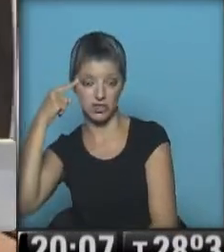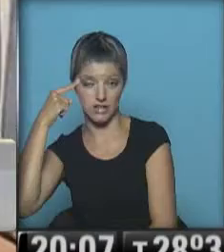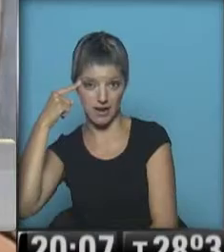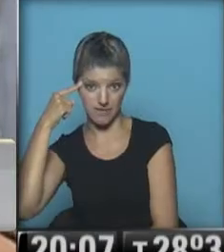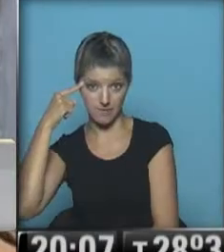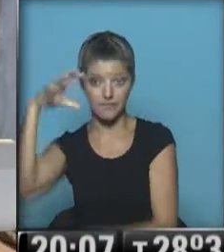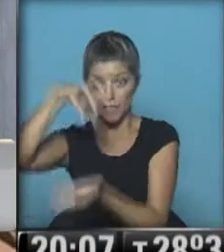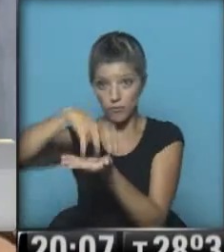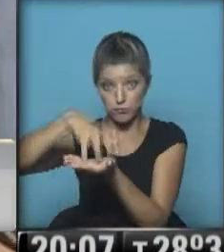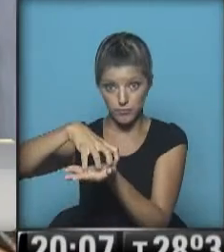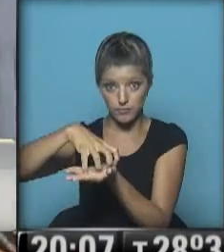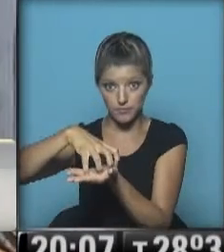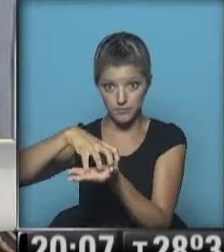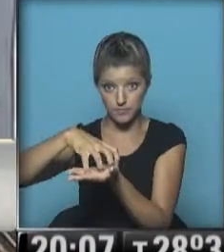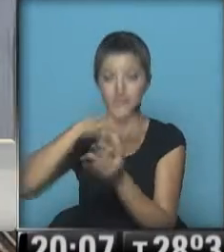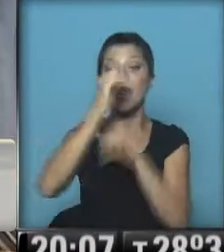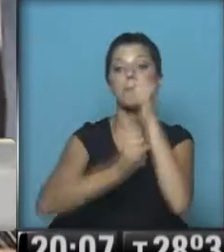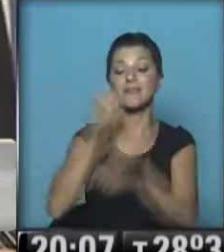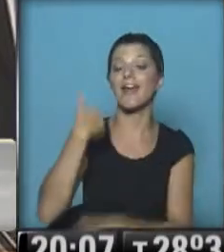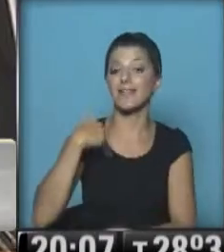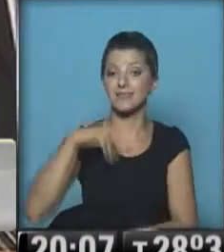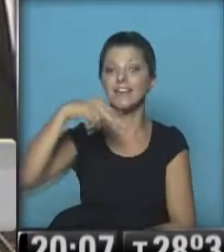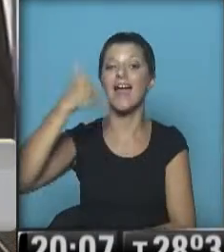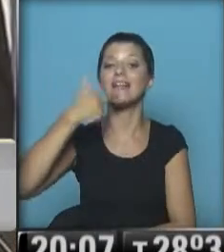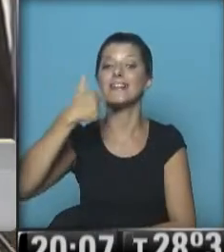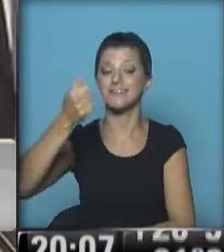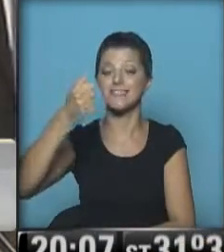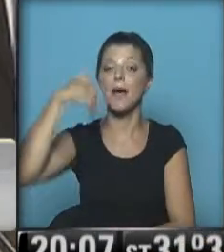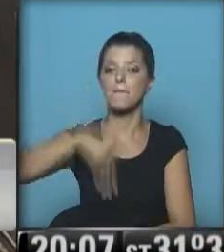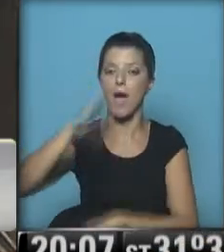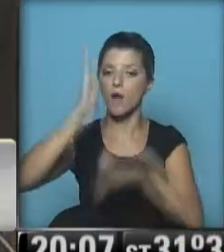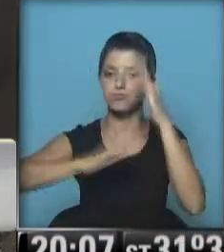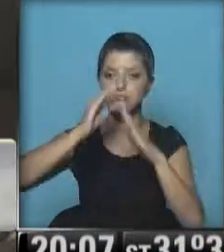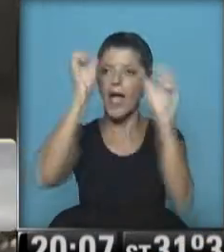Argentina, la empresa nucleoeléctrica argentina NASA va a ser la arquitecta e